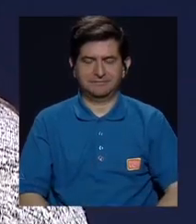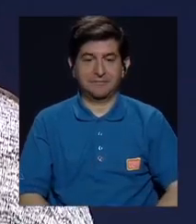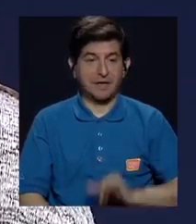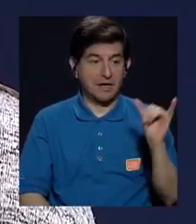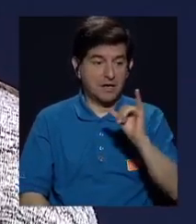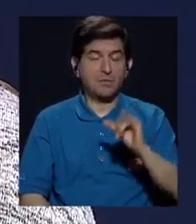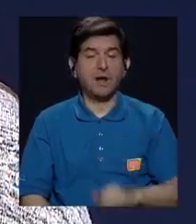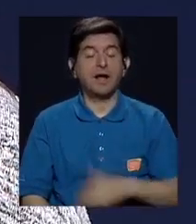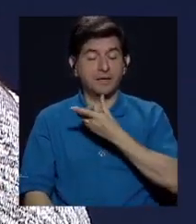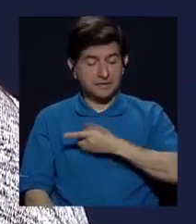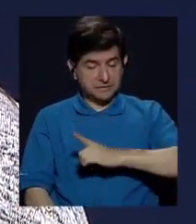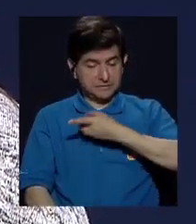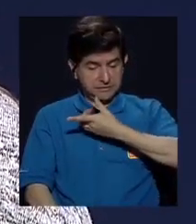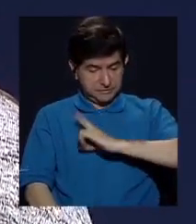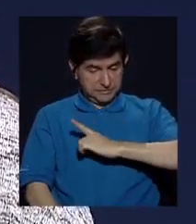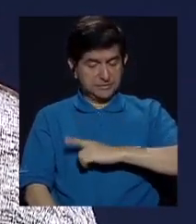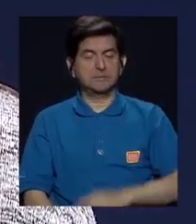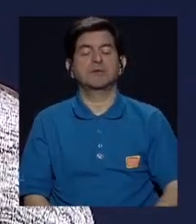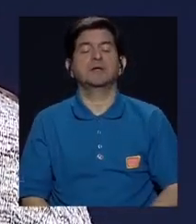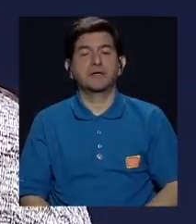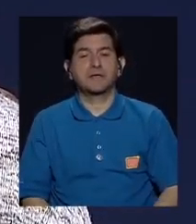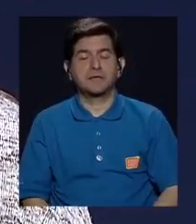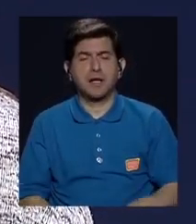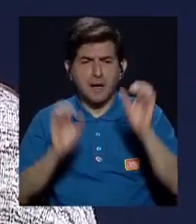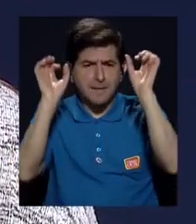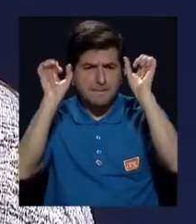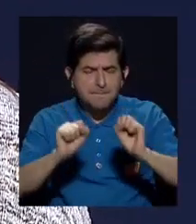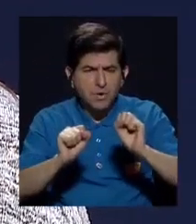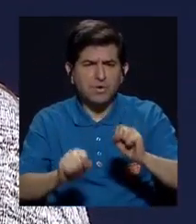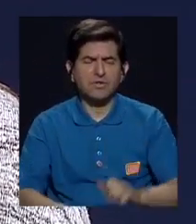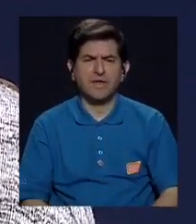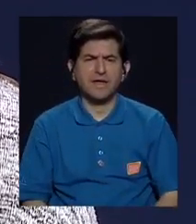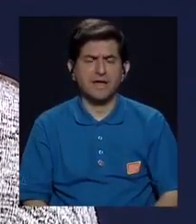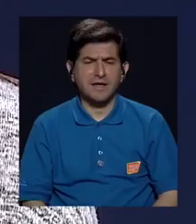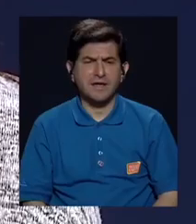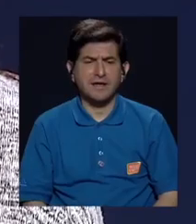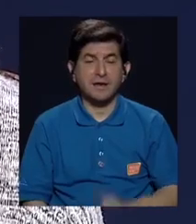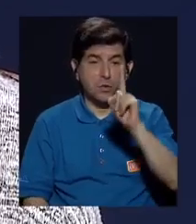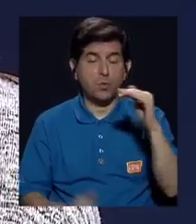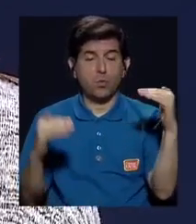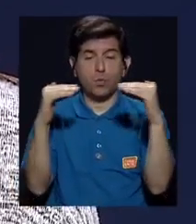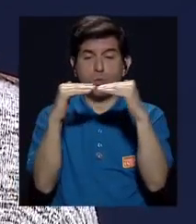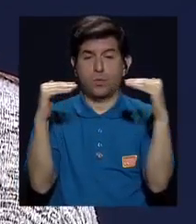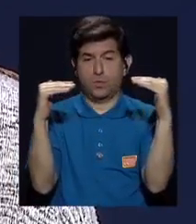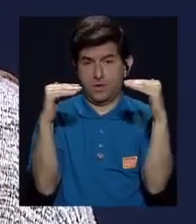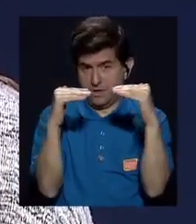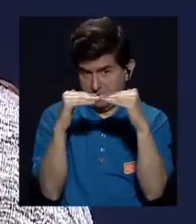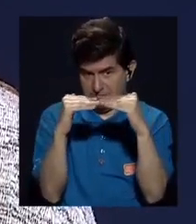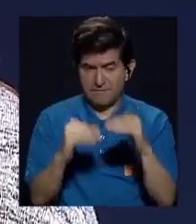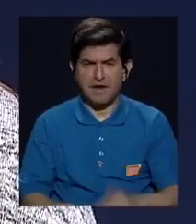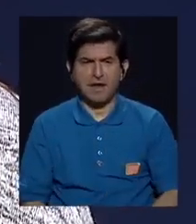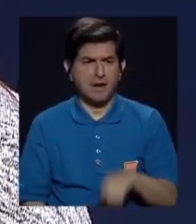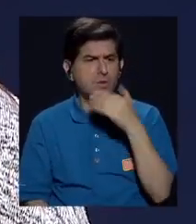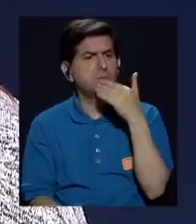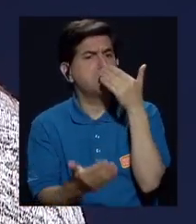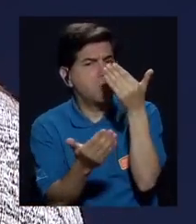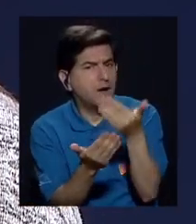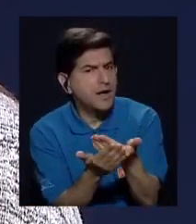la disciplina es muy importante para lograr llegar a un nivel que es muy